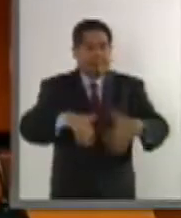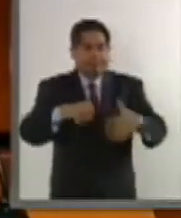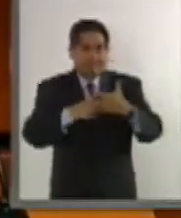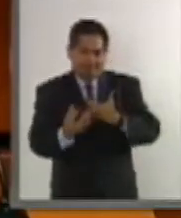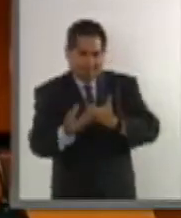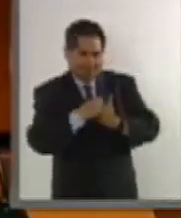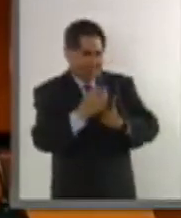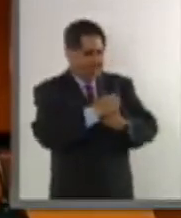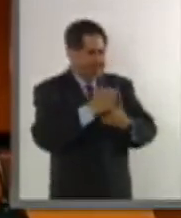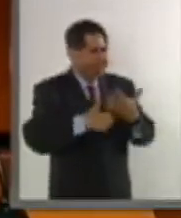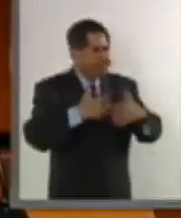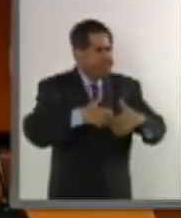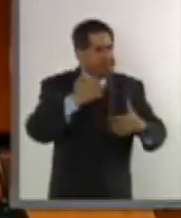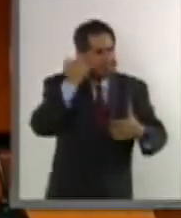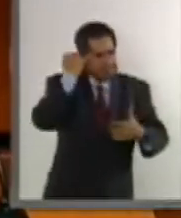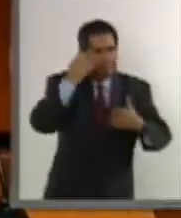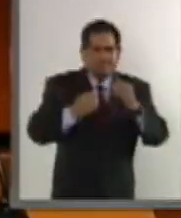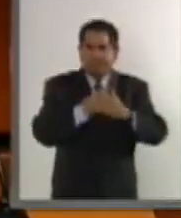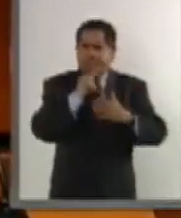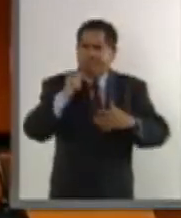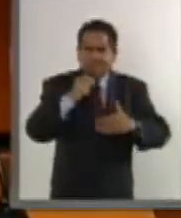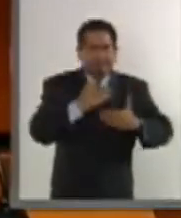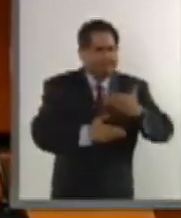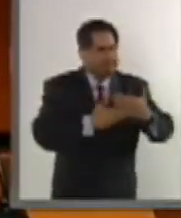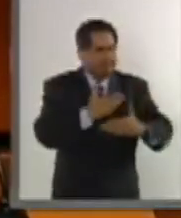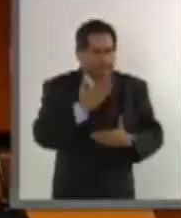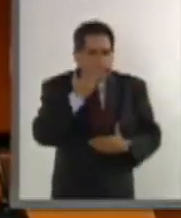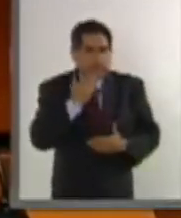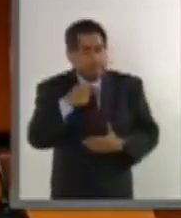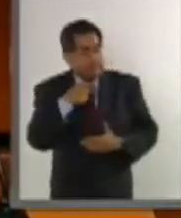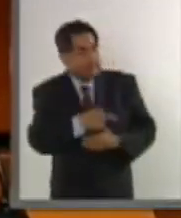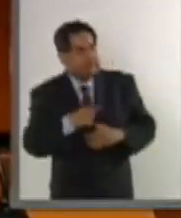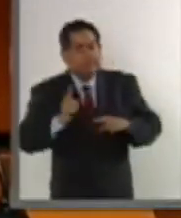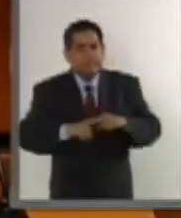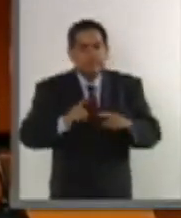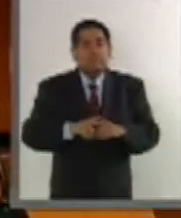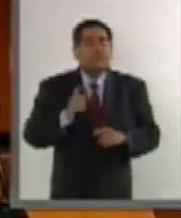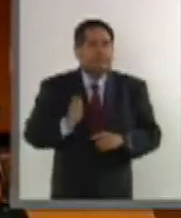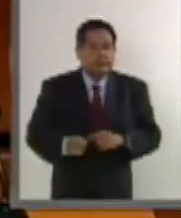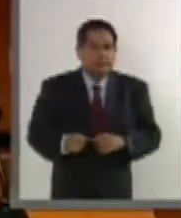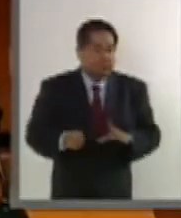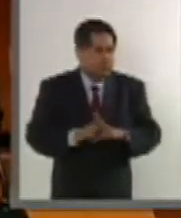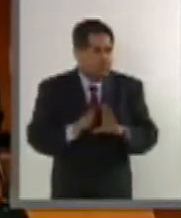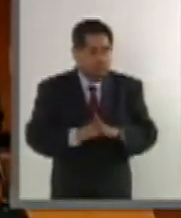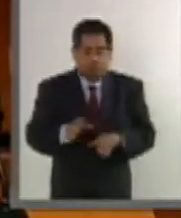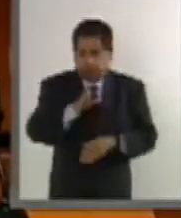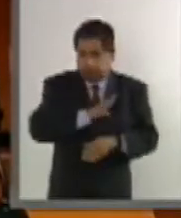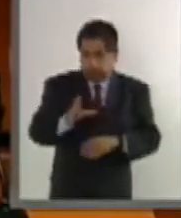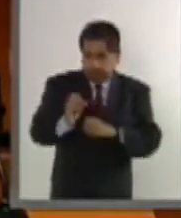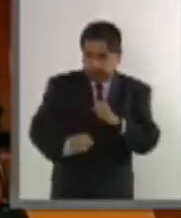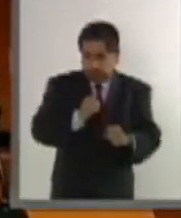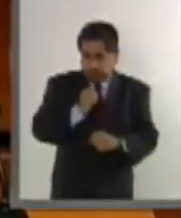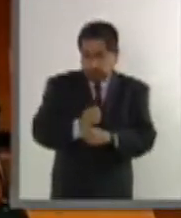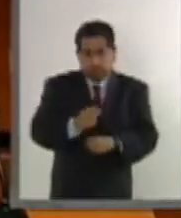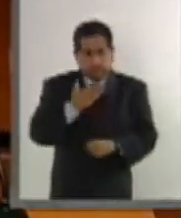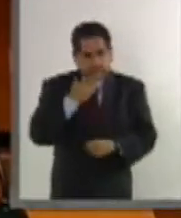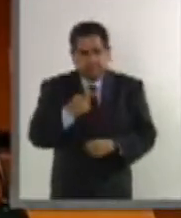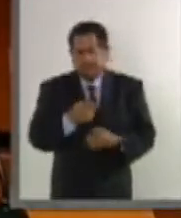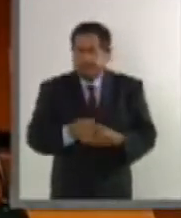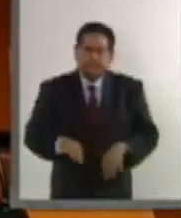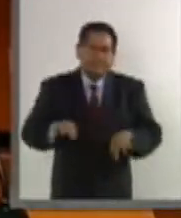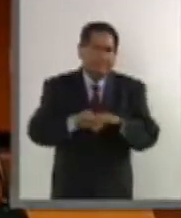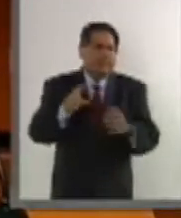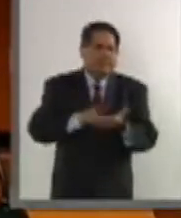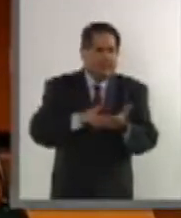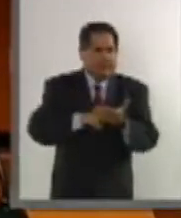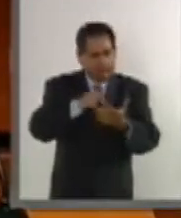la innovación, el emprendimiento y tecnología, y que representa también un nicho de oportunidad fundamental